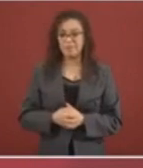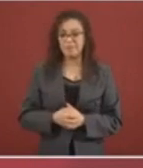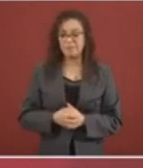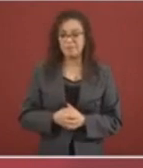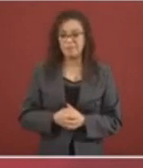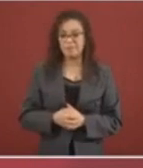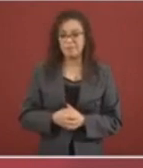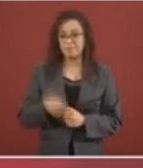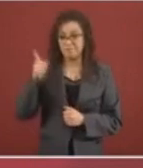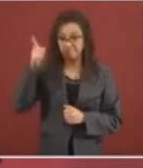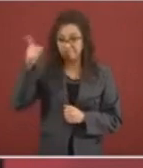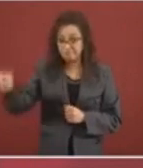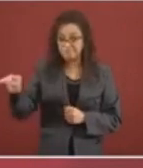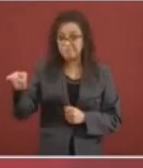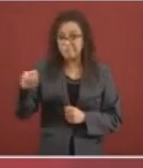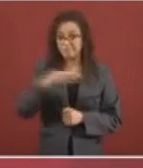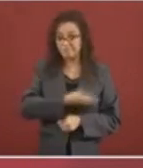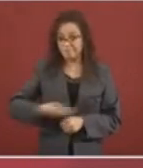ejerció